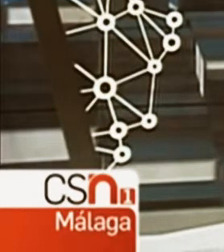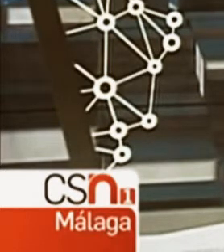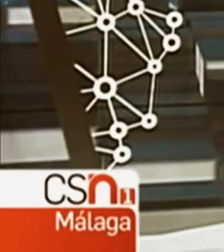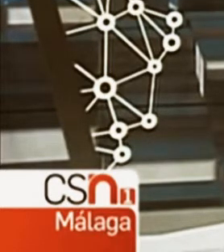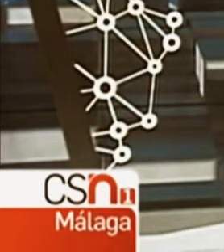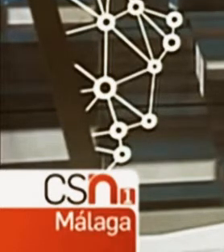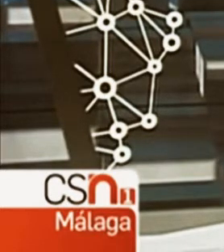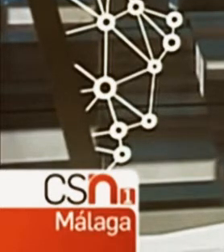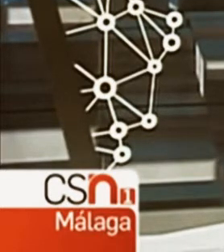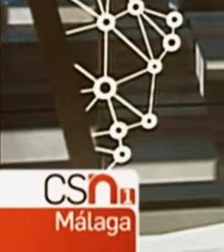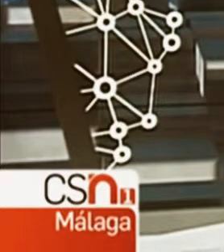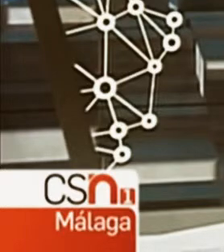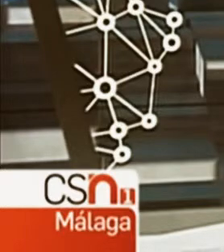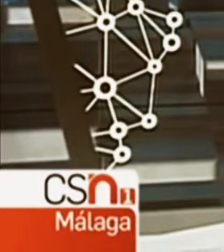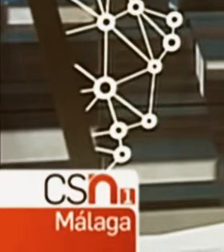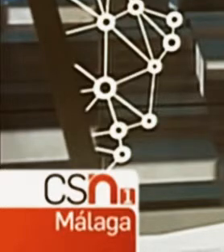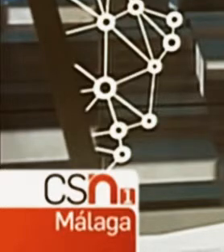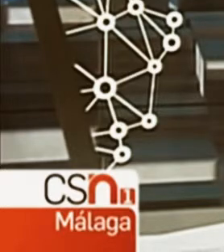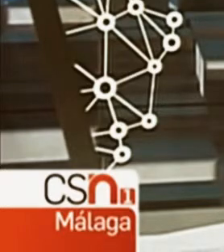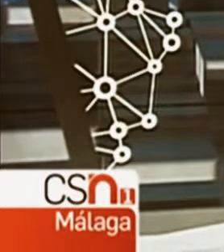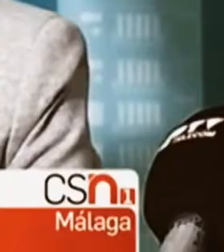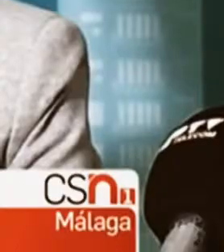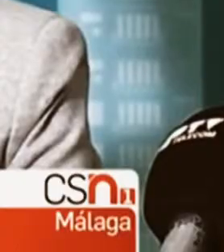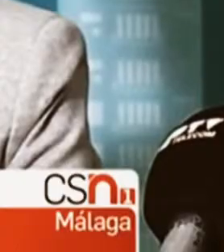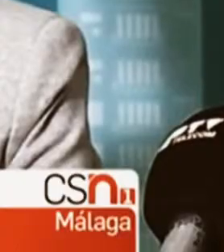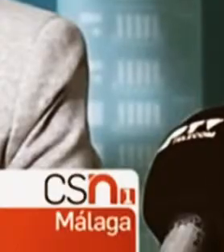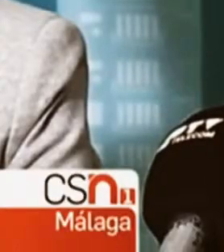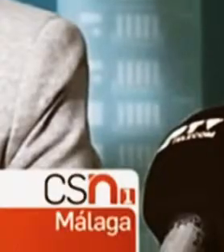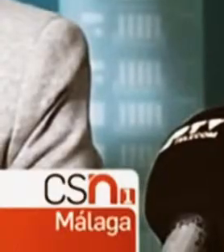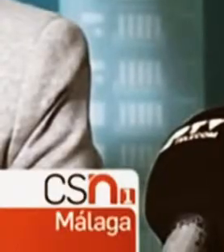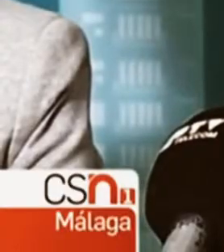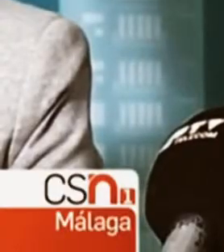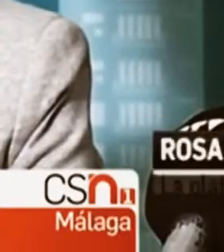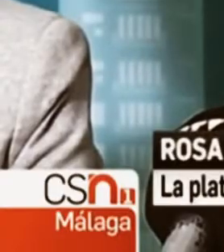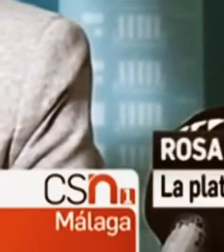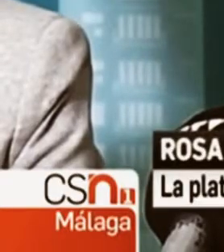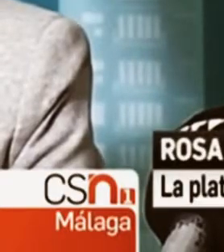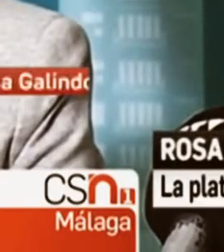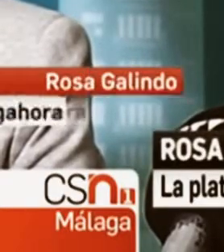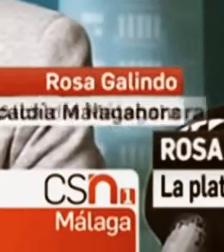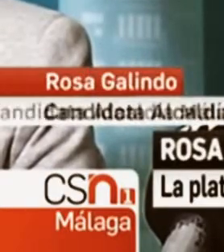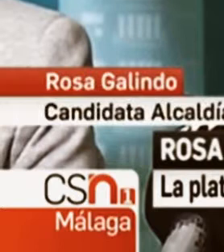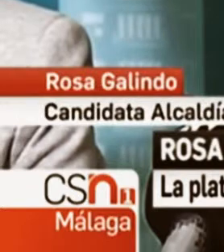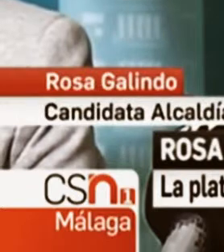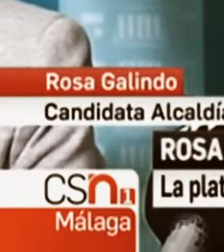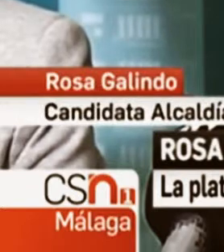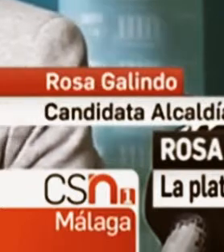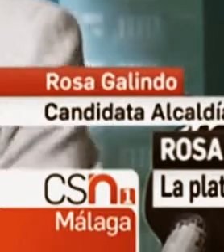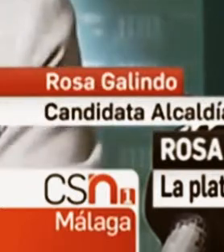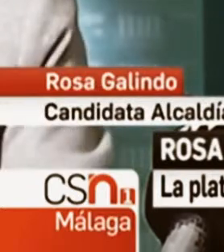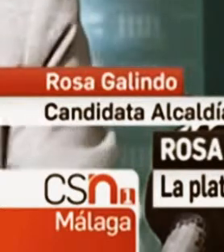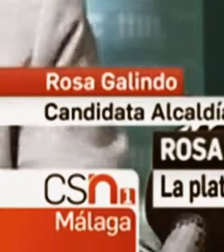es seguir trabajando y mejorando la vida de la ciudad. Es una candidatura que tiene un papel importante que